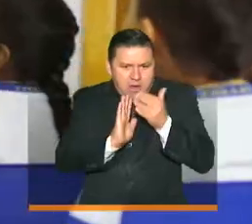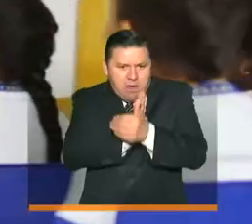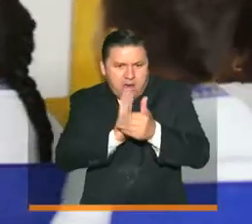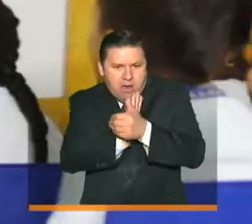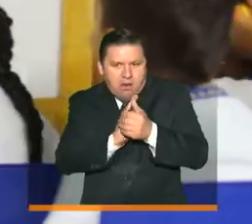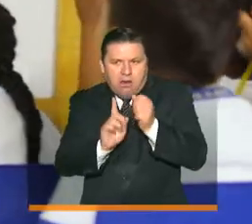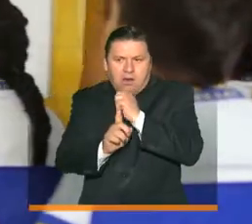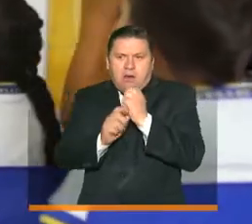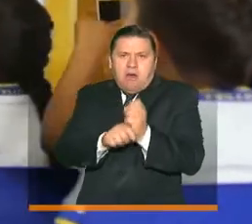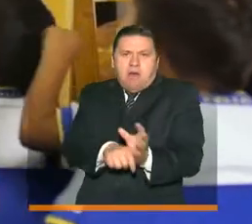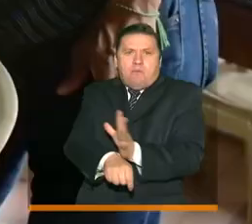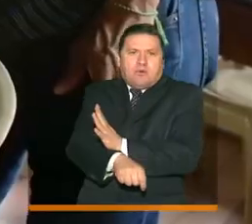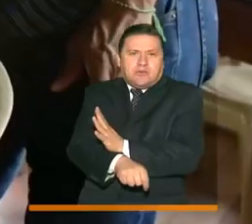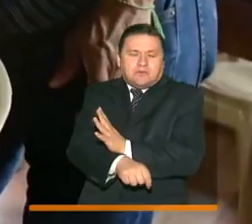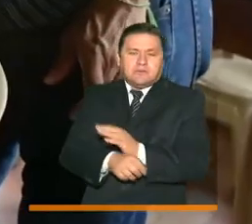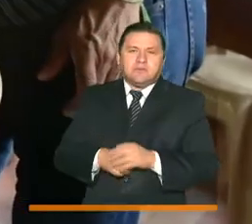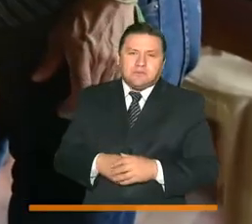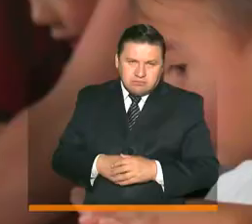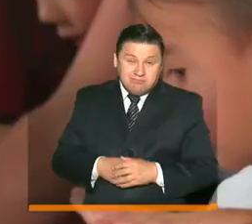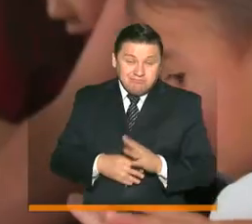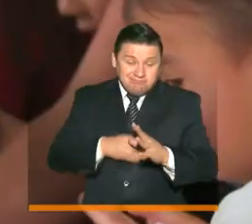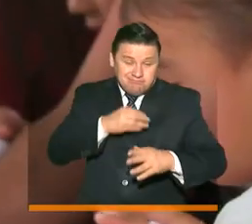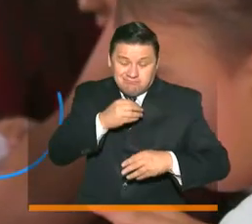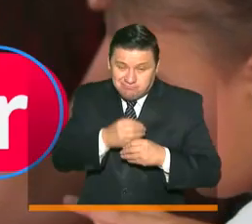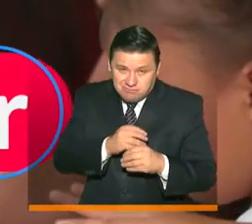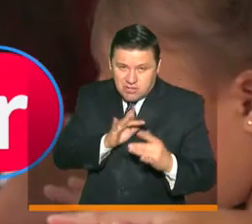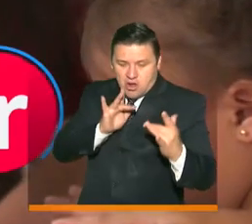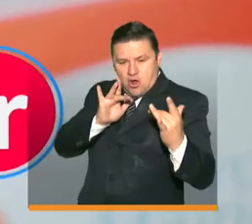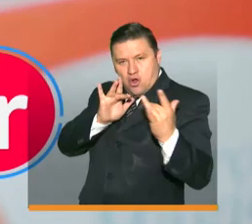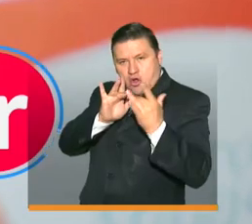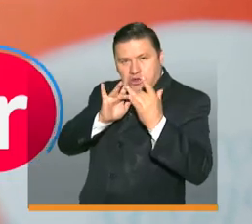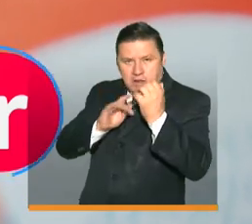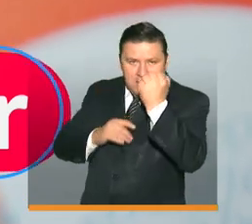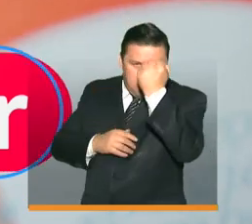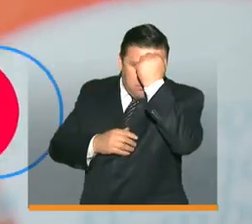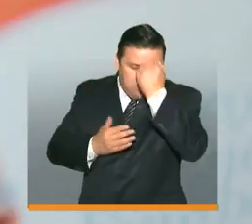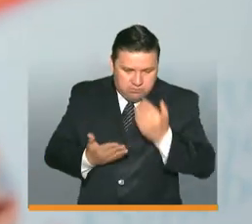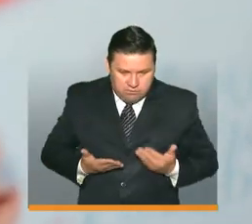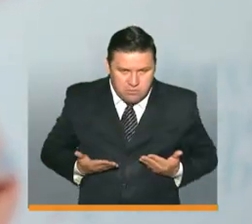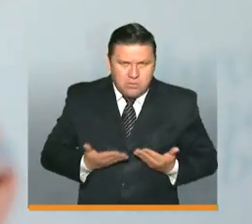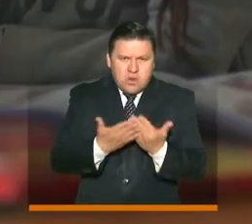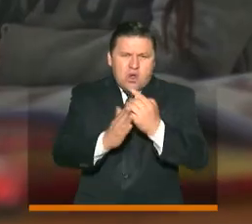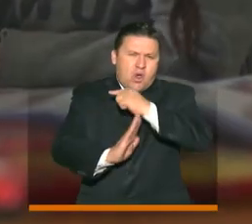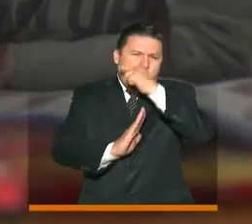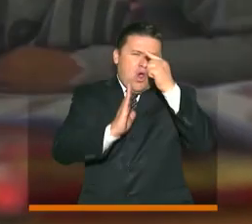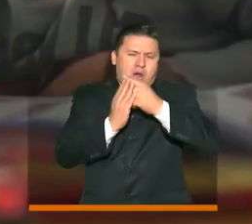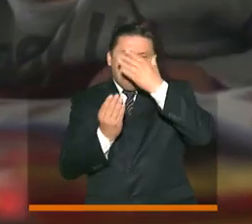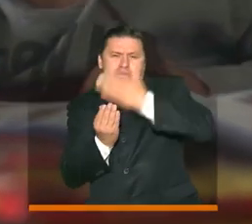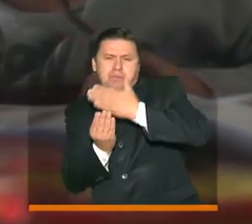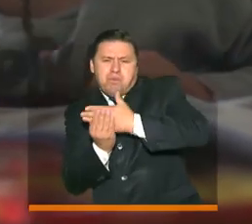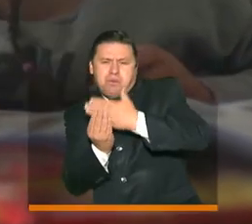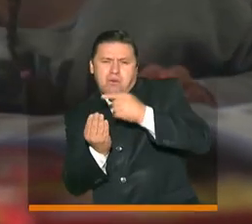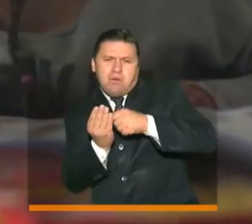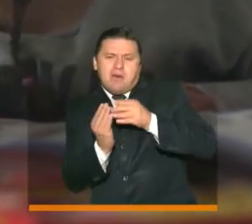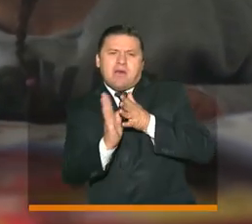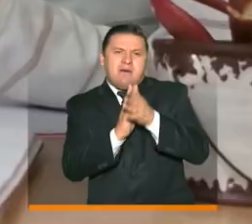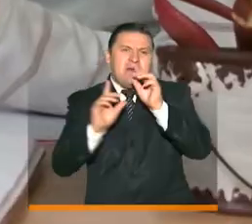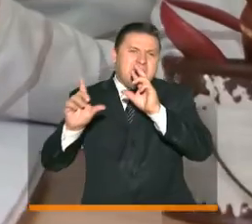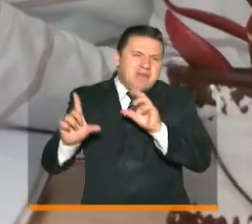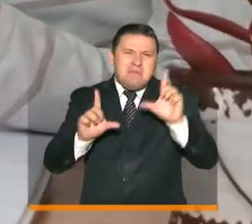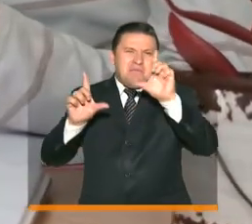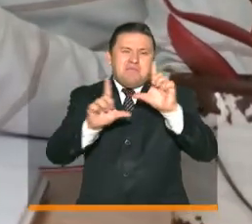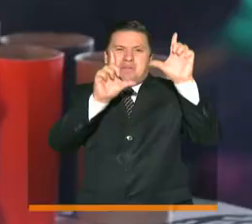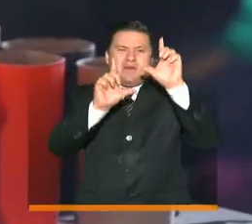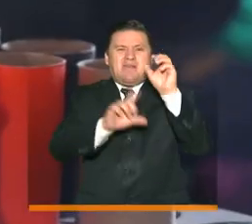habilidades socioemocionales. Además, Contacto Maestro ofrece un completo portafolio de formación, diplomados,